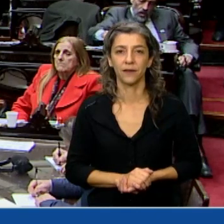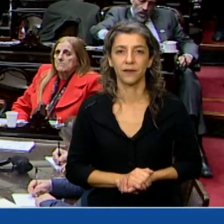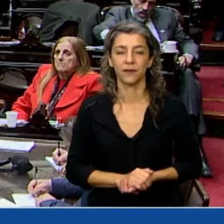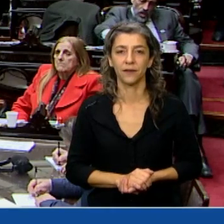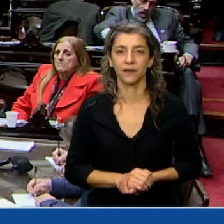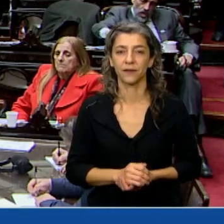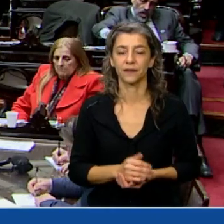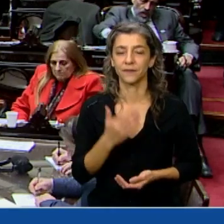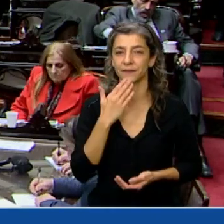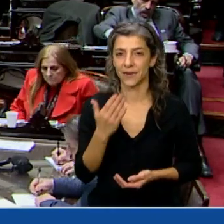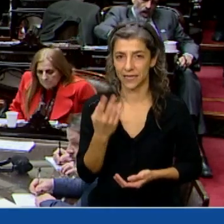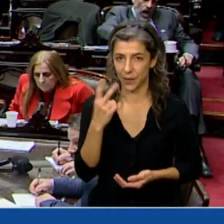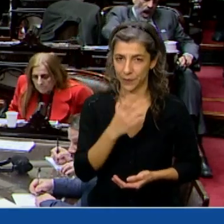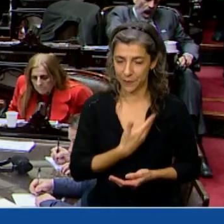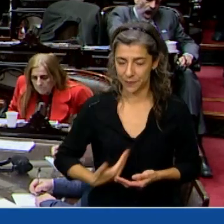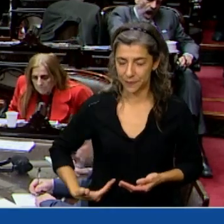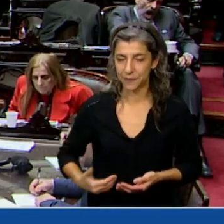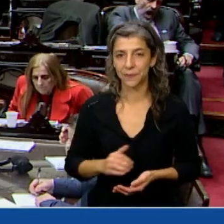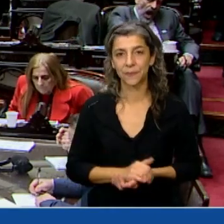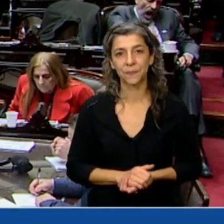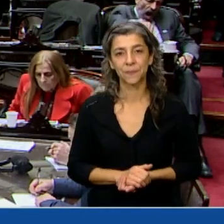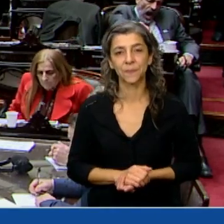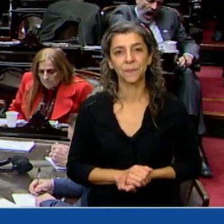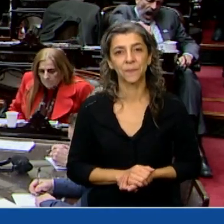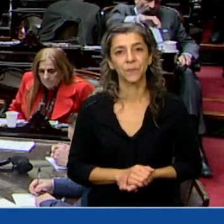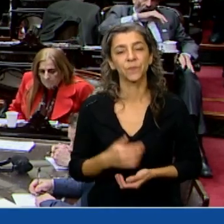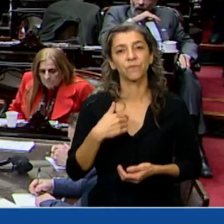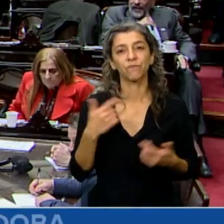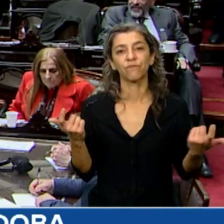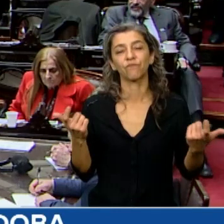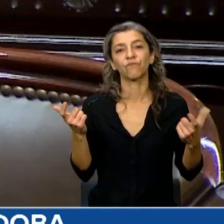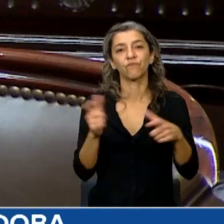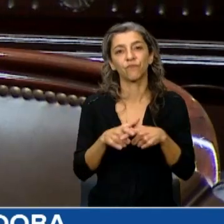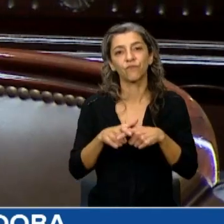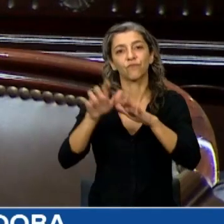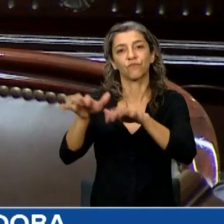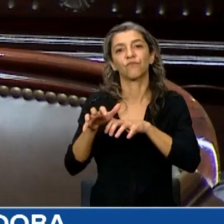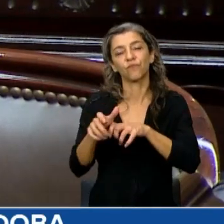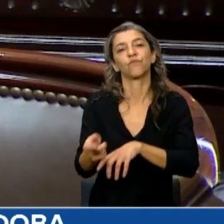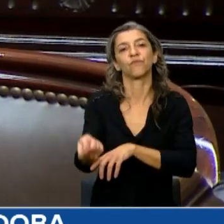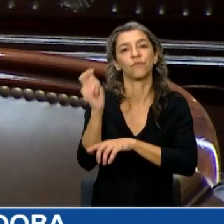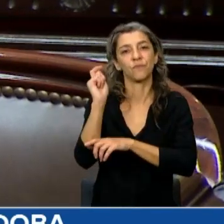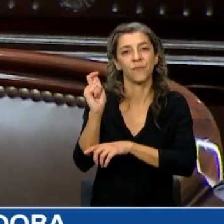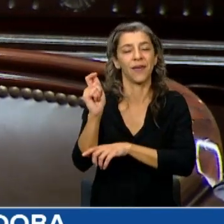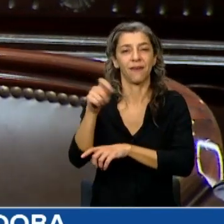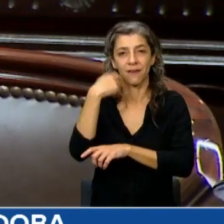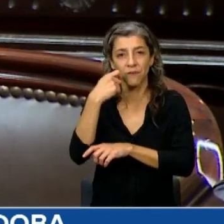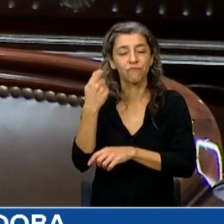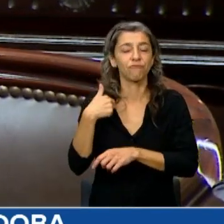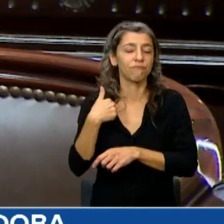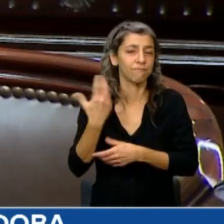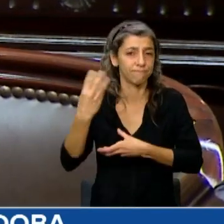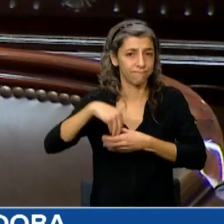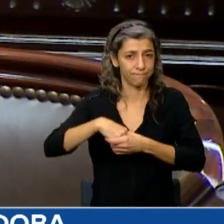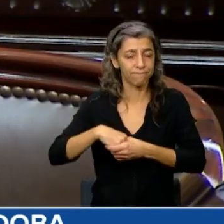Gracias, señor vicepresidente. Como integrante de la Comisión de Agricultura, Ganadería y Pesca, soy defensora del